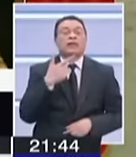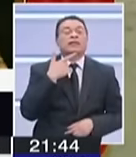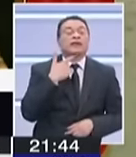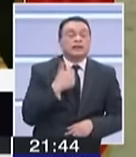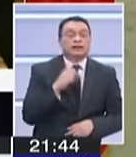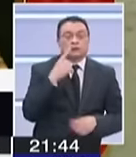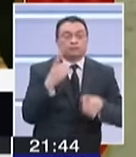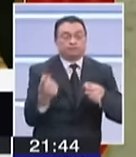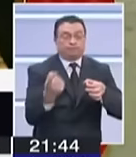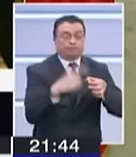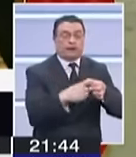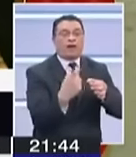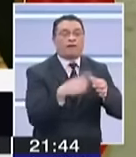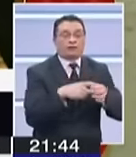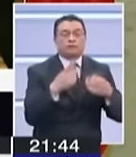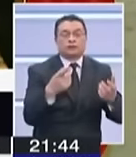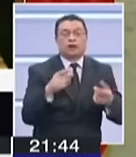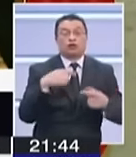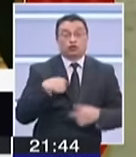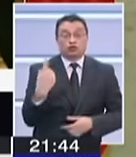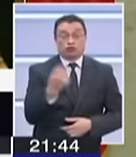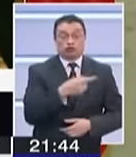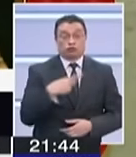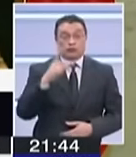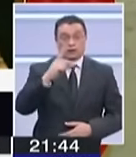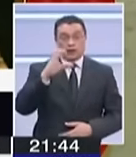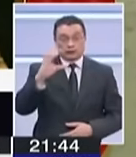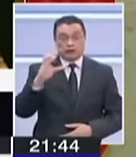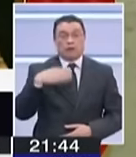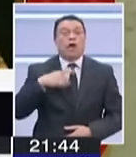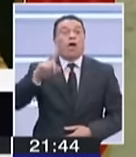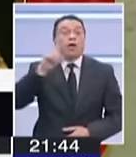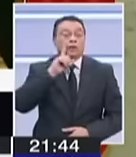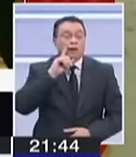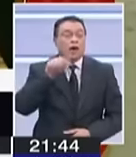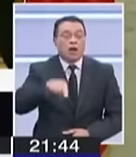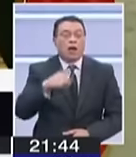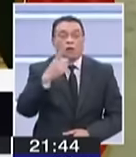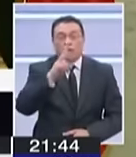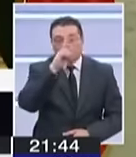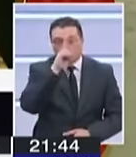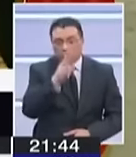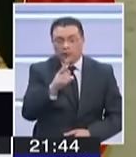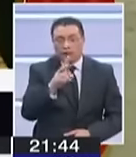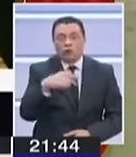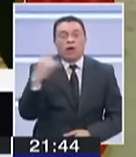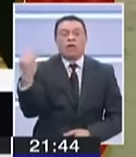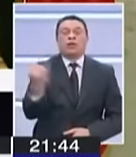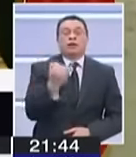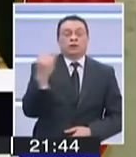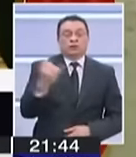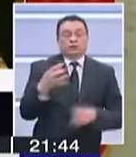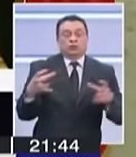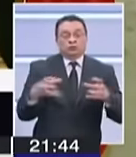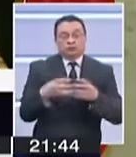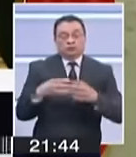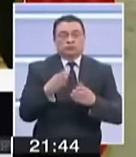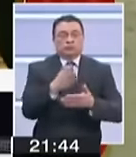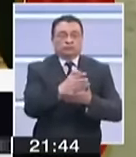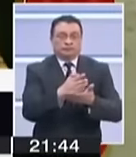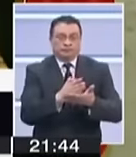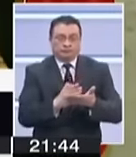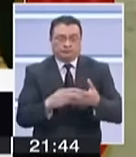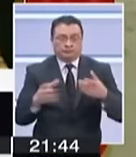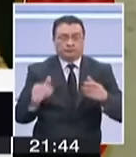afiliados, desde el punto de vista gremial. Nosotros, los demócratas cristianos, tenemos doctrinariamente un respeto por la autonomía de los cuerpos intermedios, de